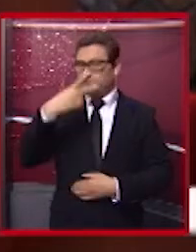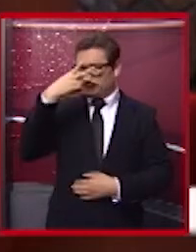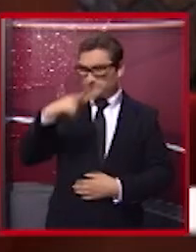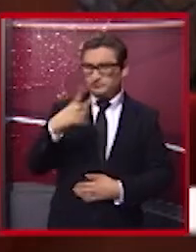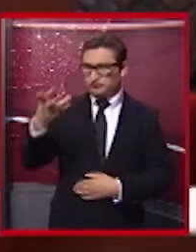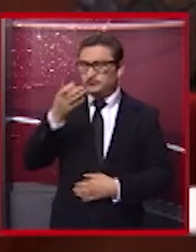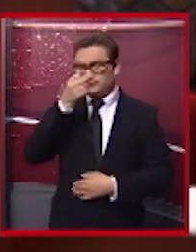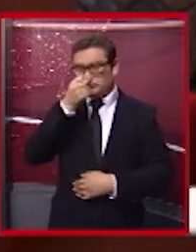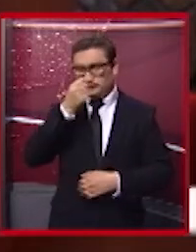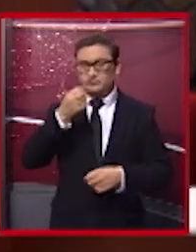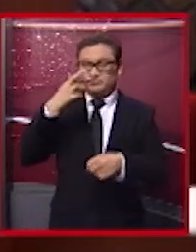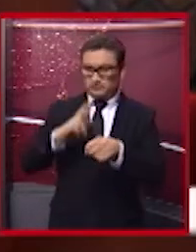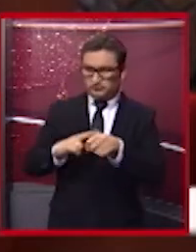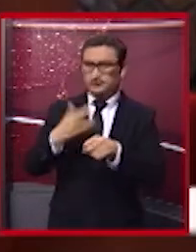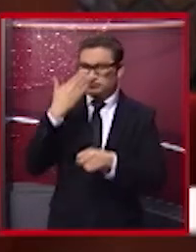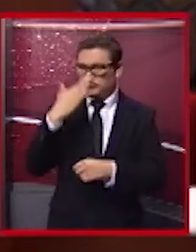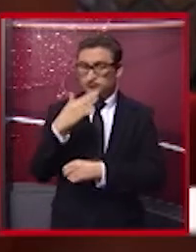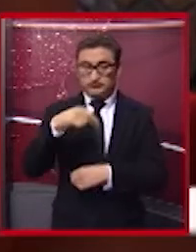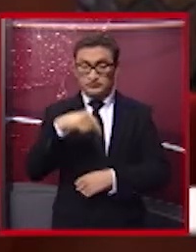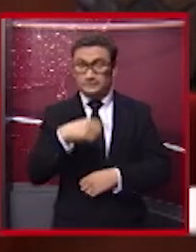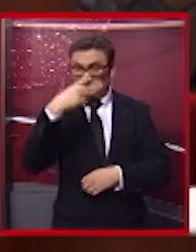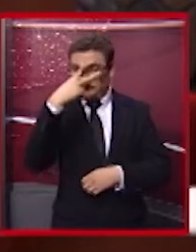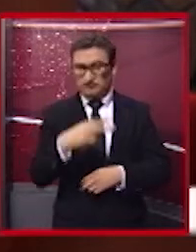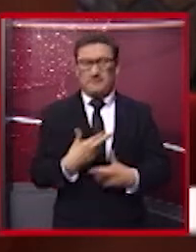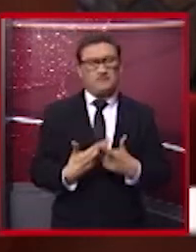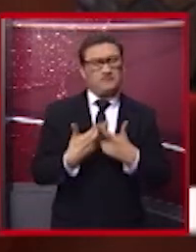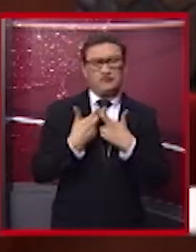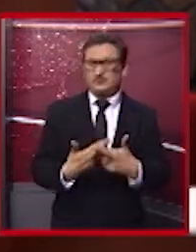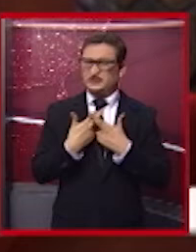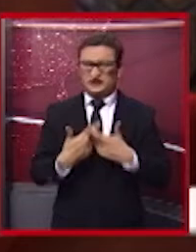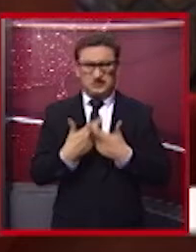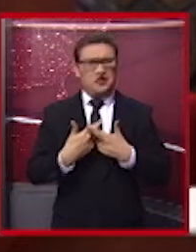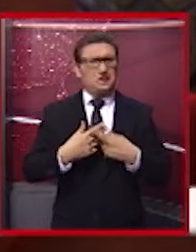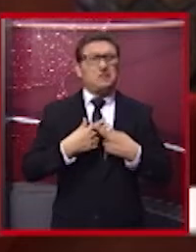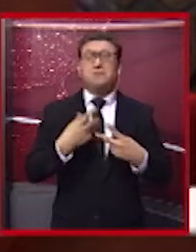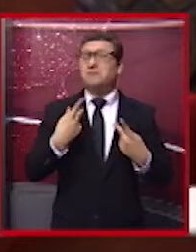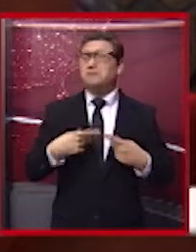secretario, es un país rico, lleno de gente pobre.